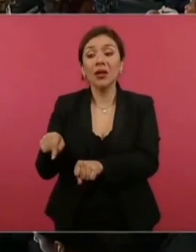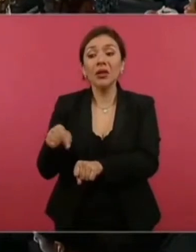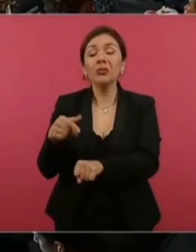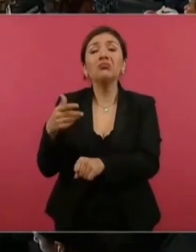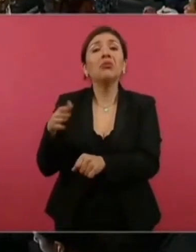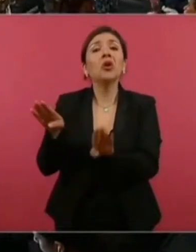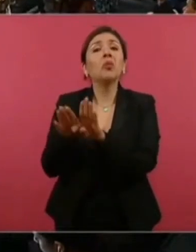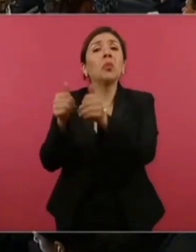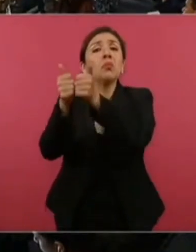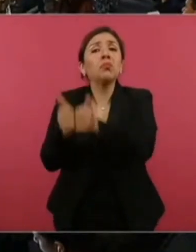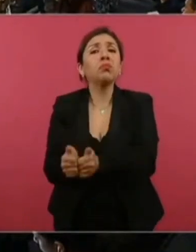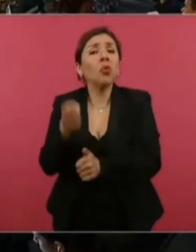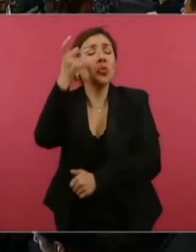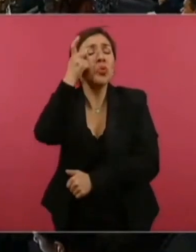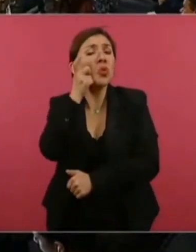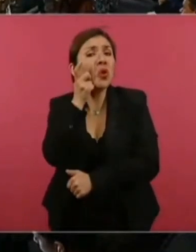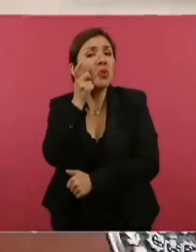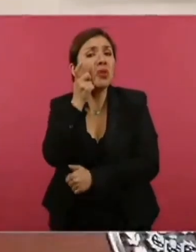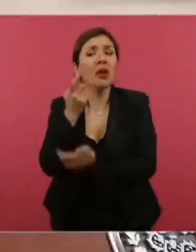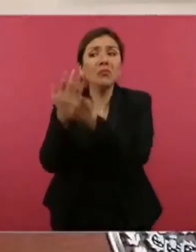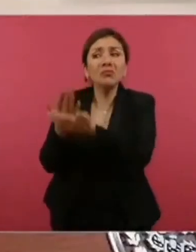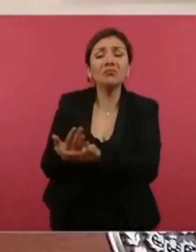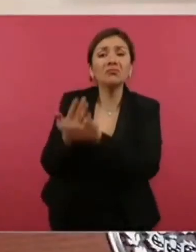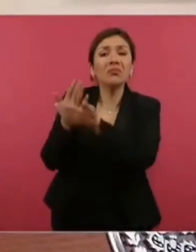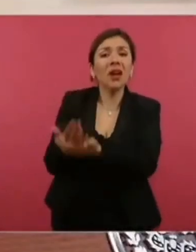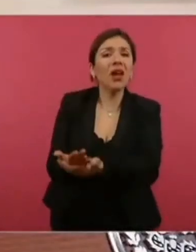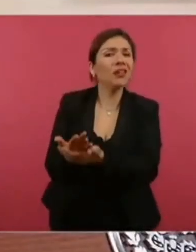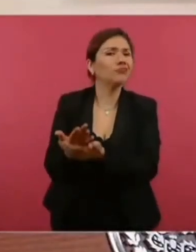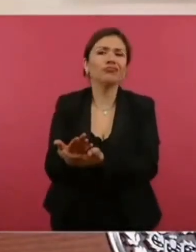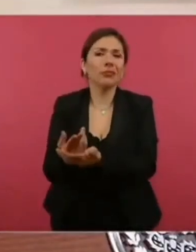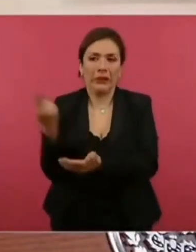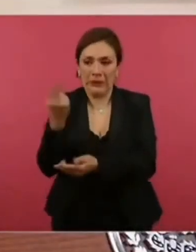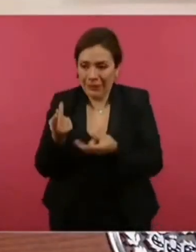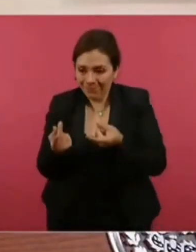funcionando una institución como esta bien.